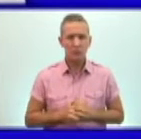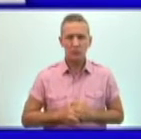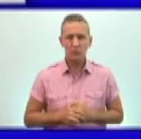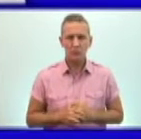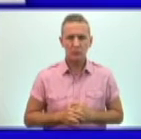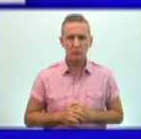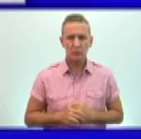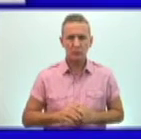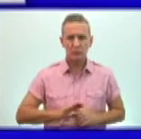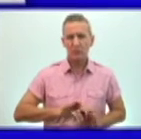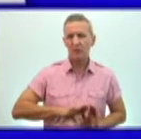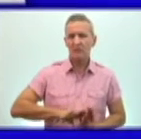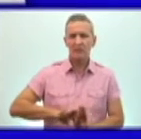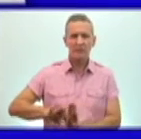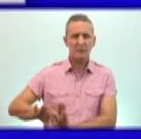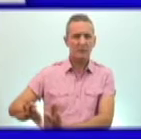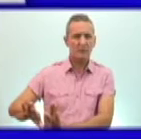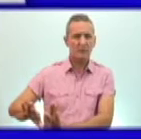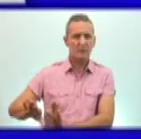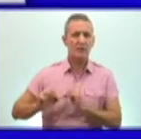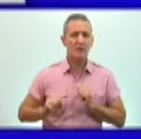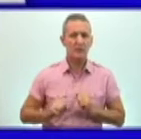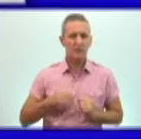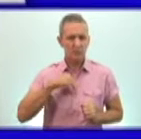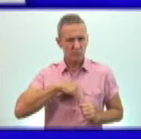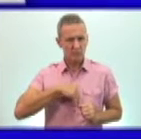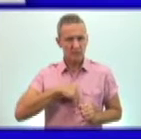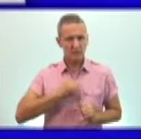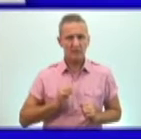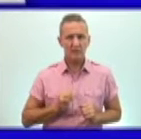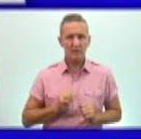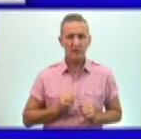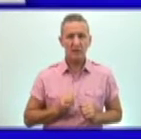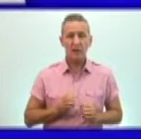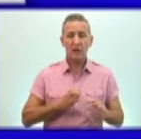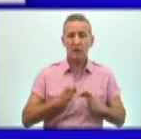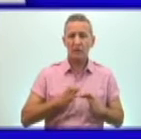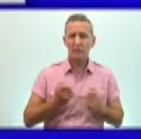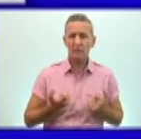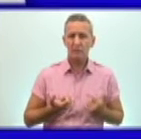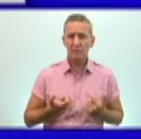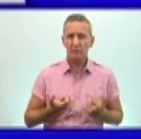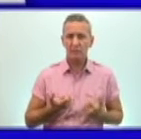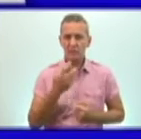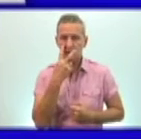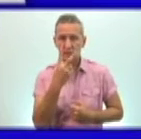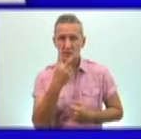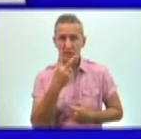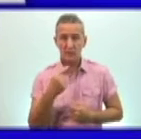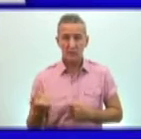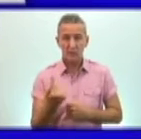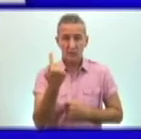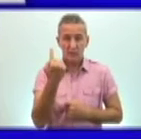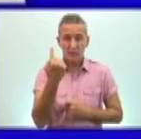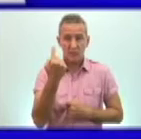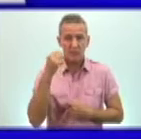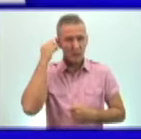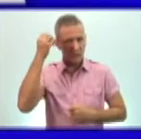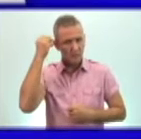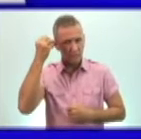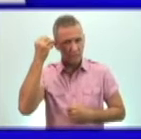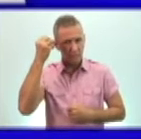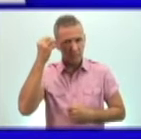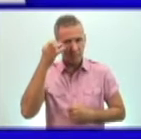toda sensación y toda posibilidad de sentimiento en función de ver que lo primordial era pensar